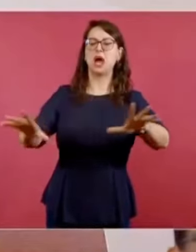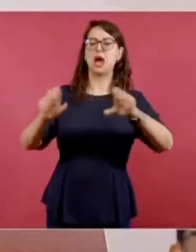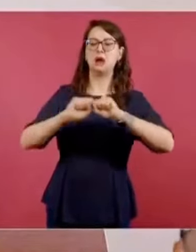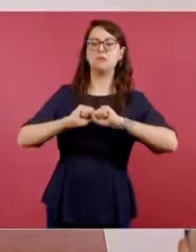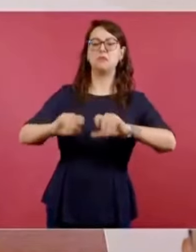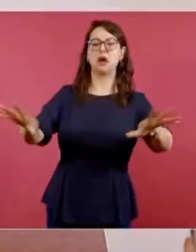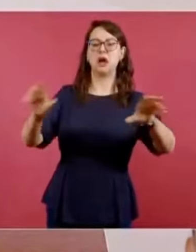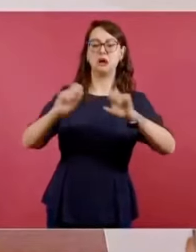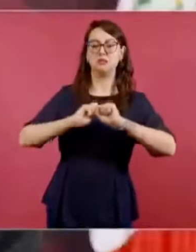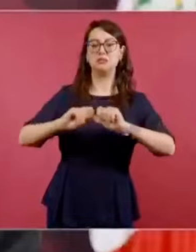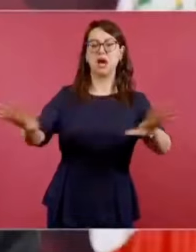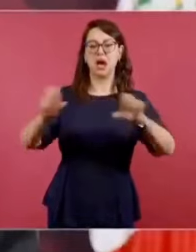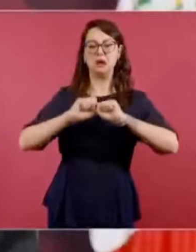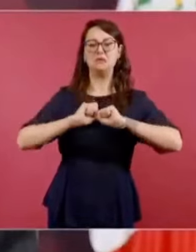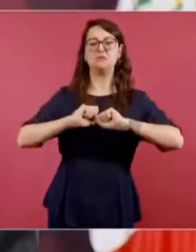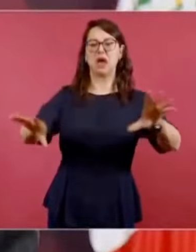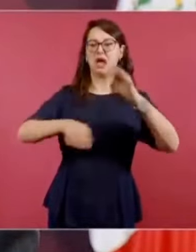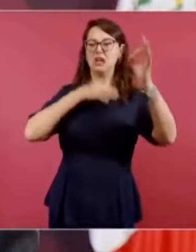Hoy le voy a mostrar,